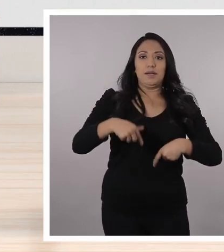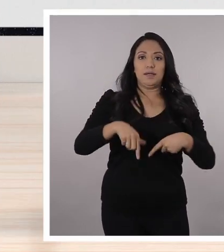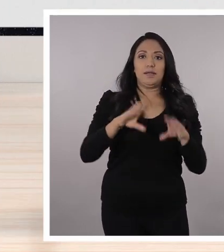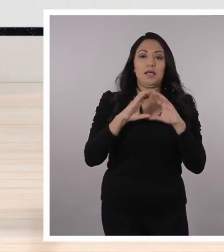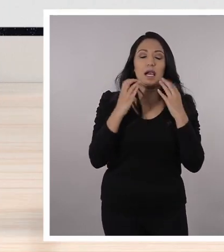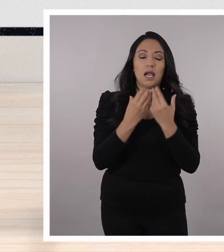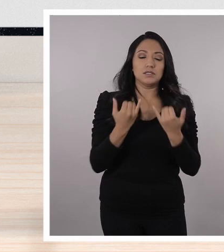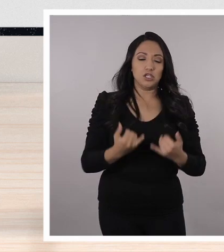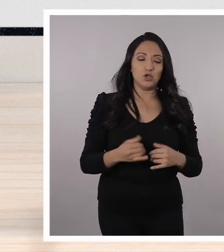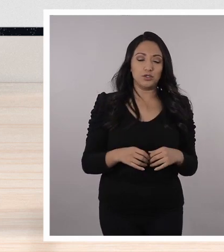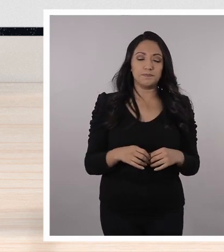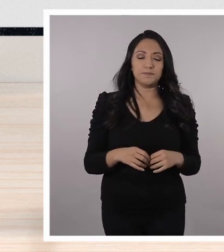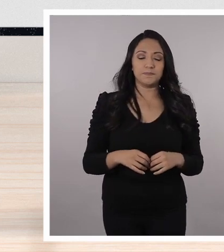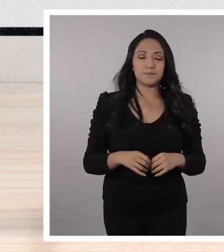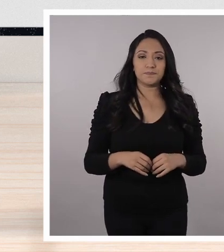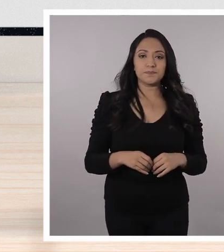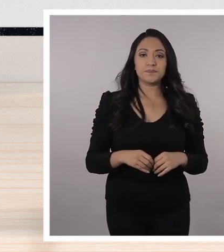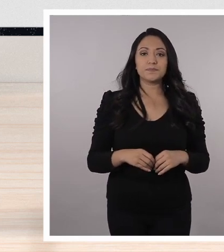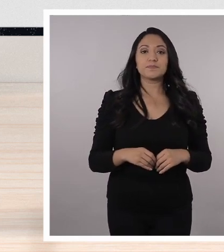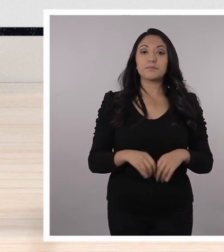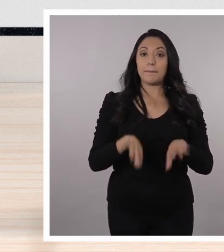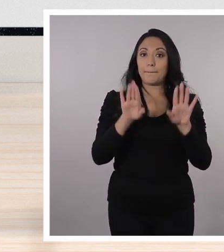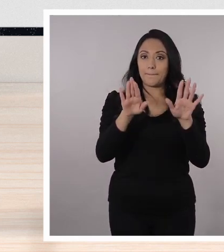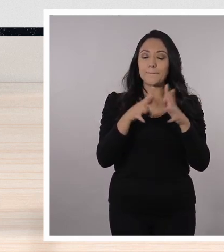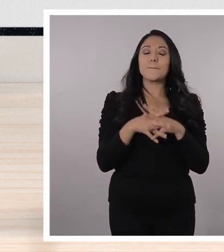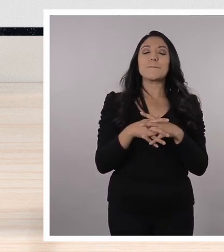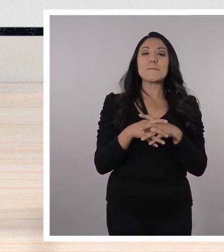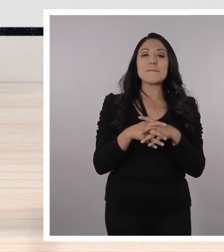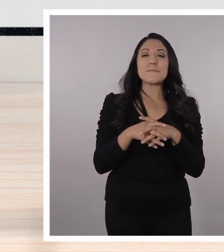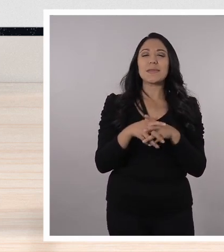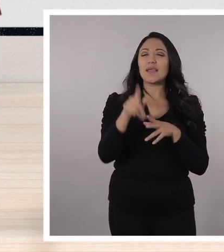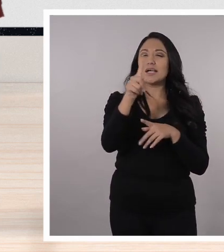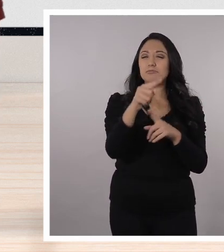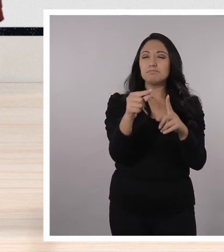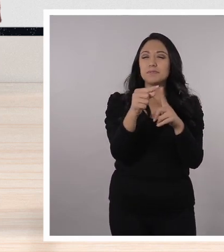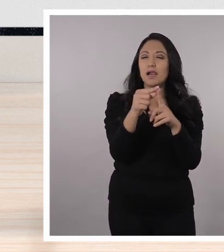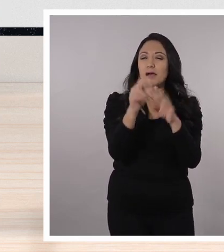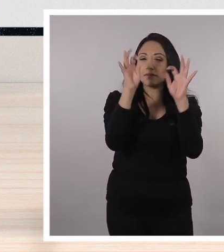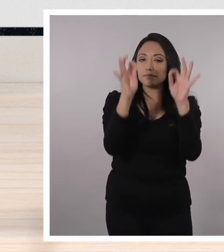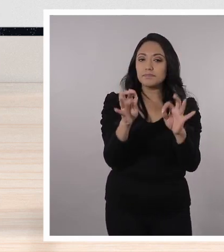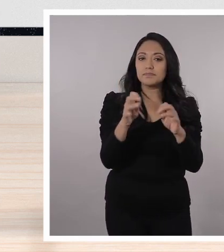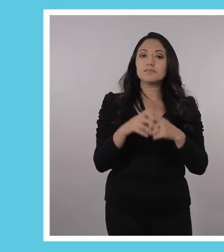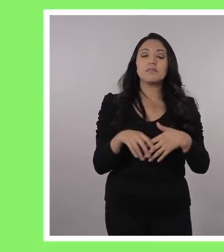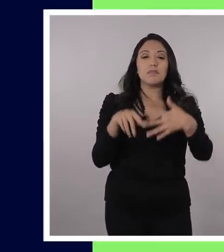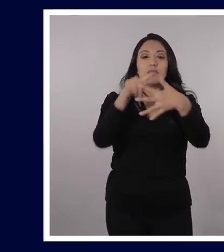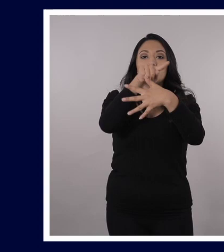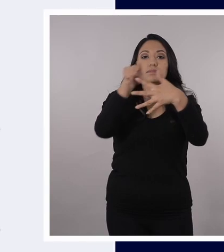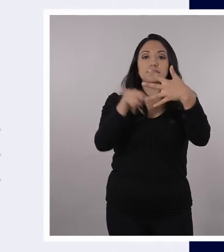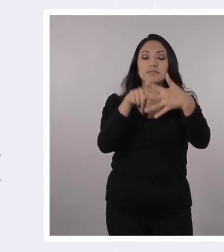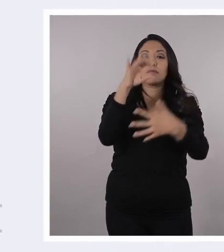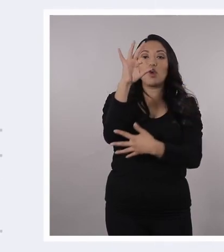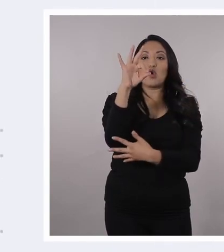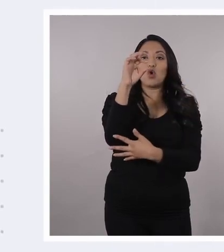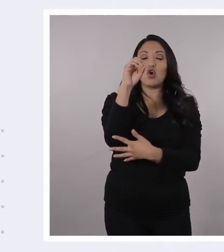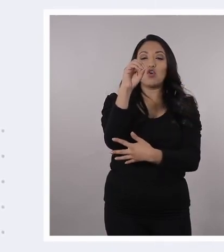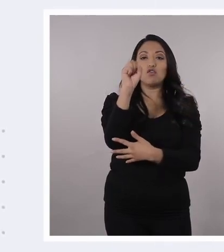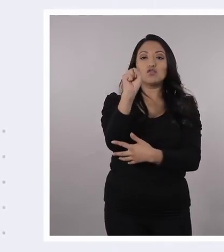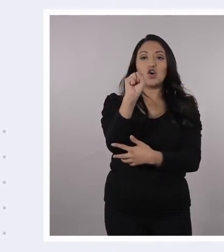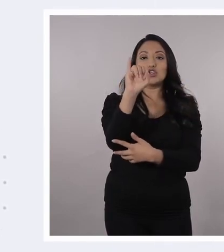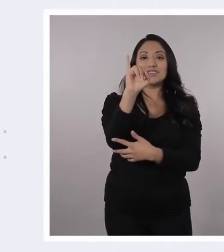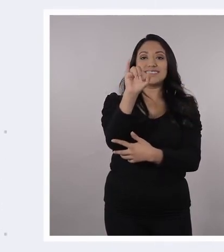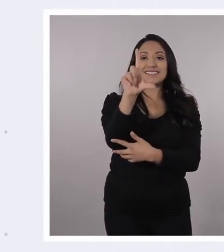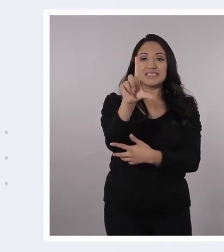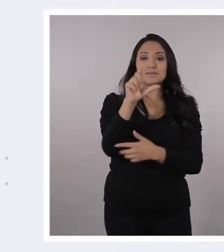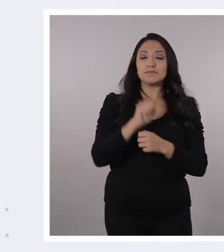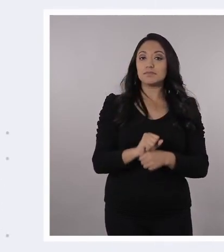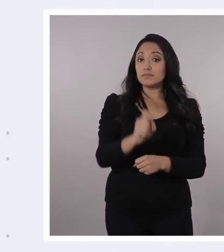el contenido que hemos abarcado el día de hoy, ¿sí? Perfecto, yo tengo la palabra clave de esta clase, que es fósil. Exacto,